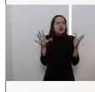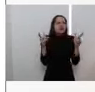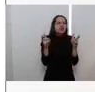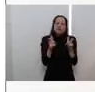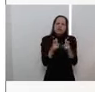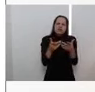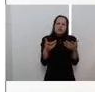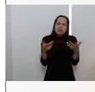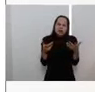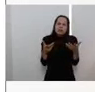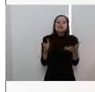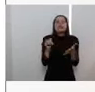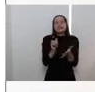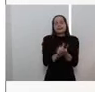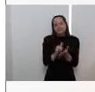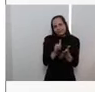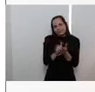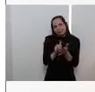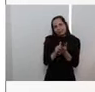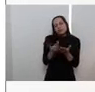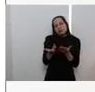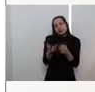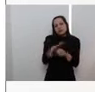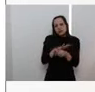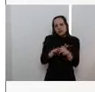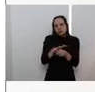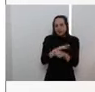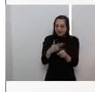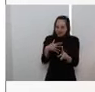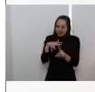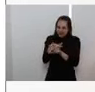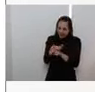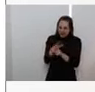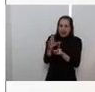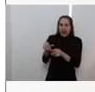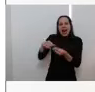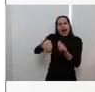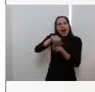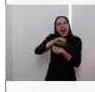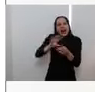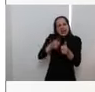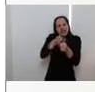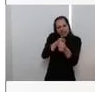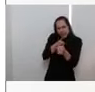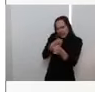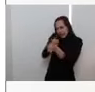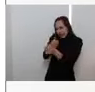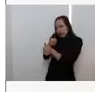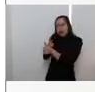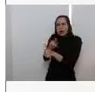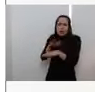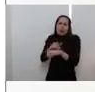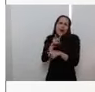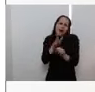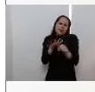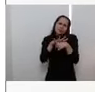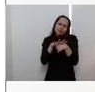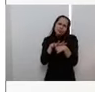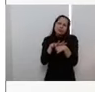genera por lo mismo que ha venido afectando las áreas asistenciales de nuestro hospital y es la pandemia por el coi 19